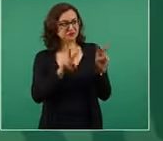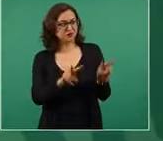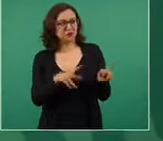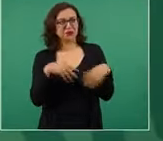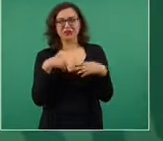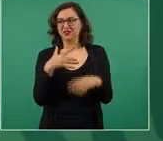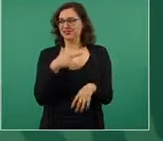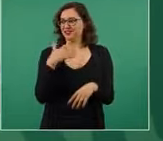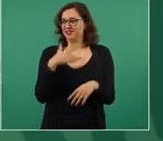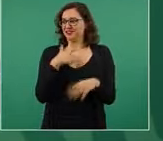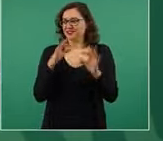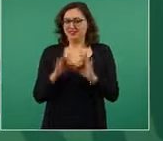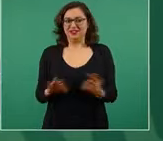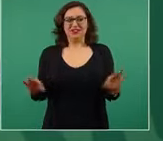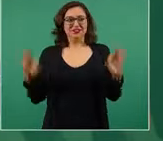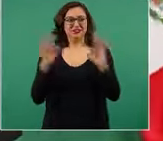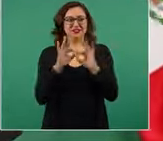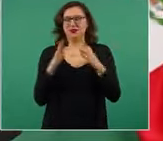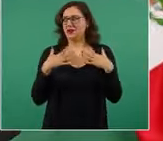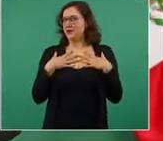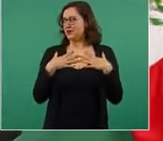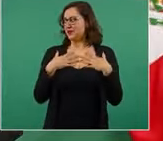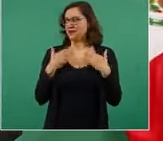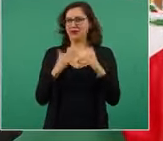muy importante. The Economist. Sí,